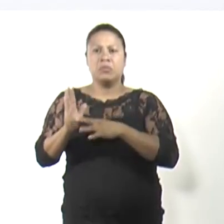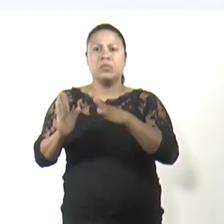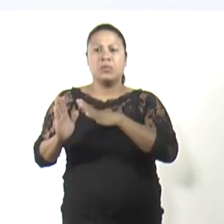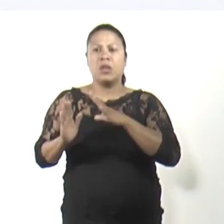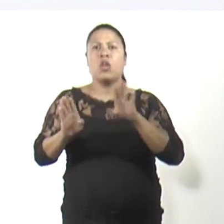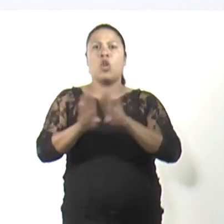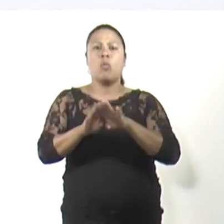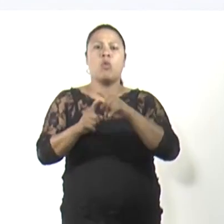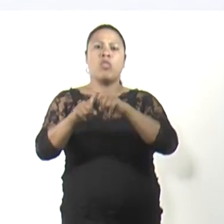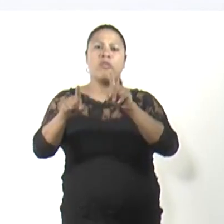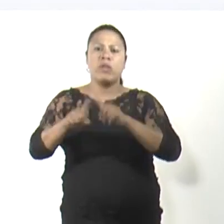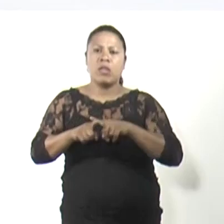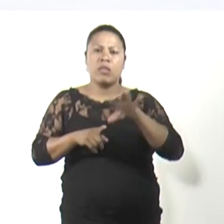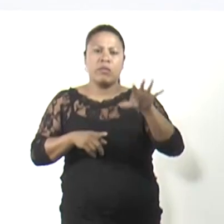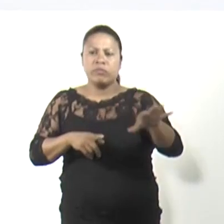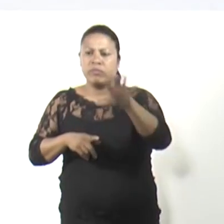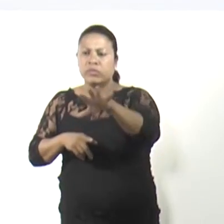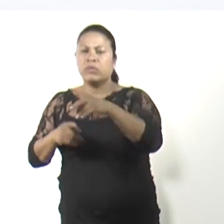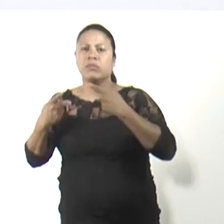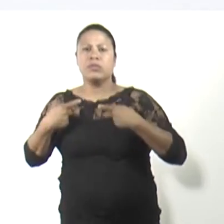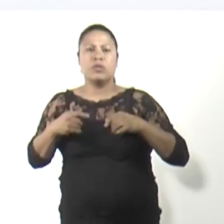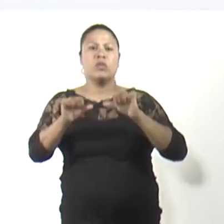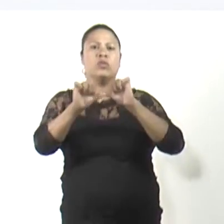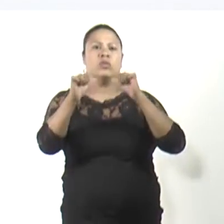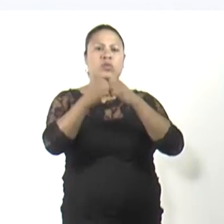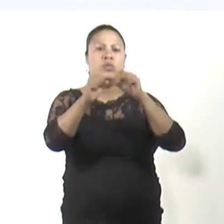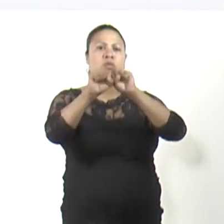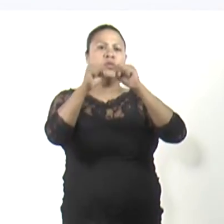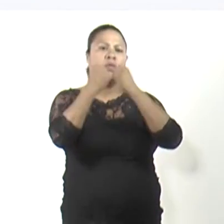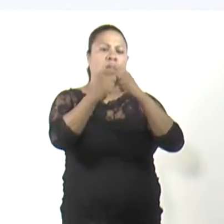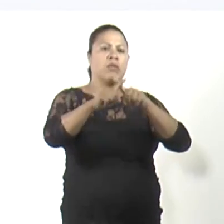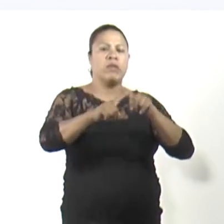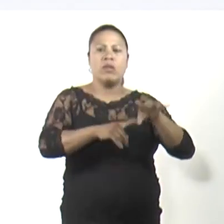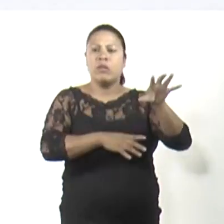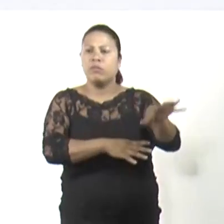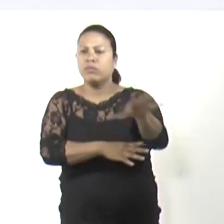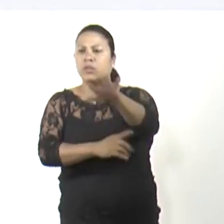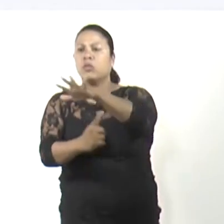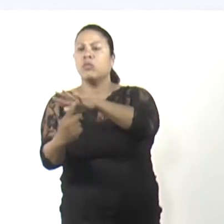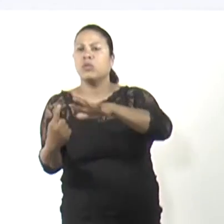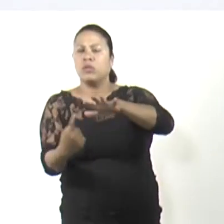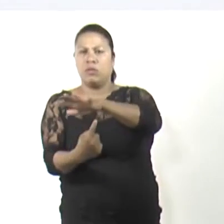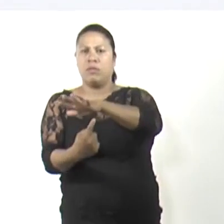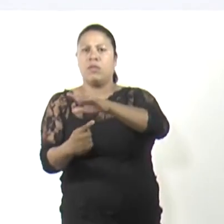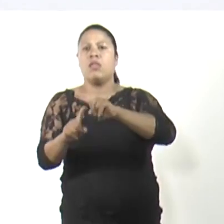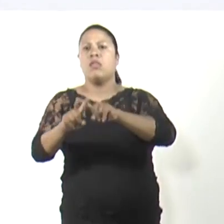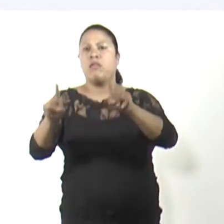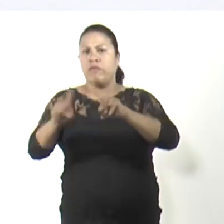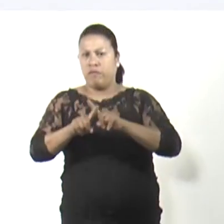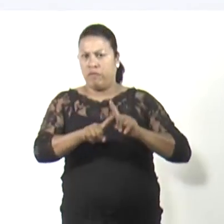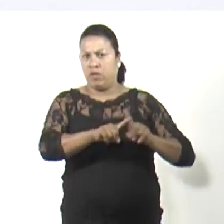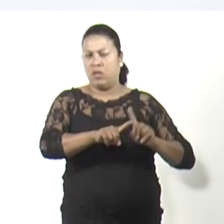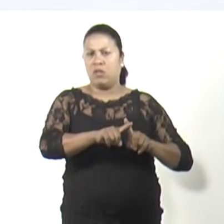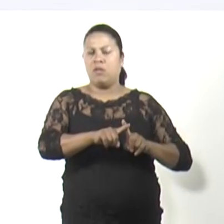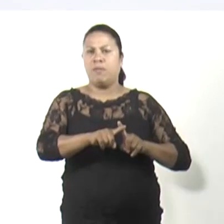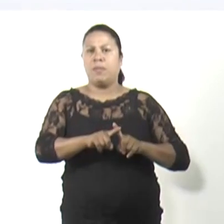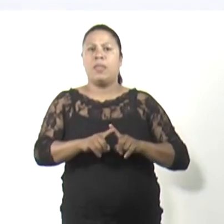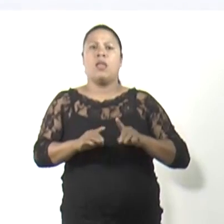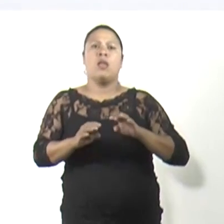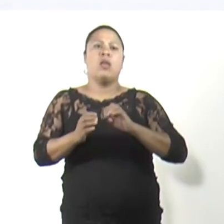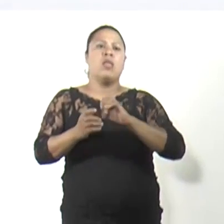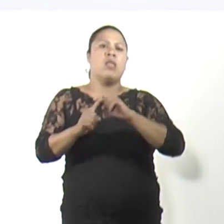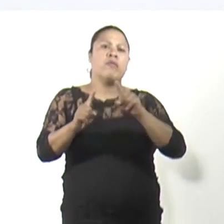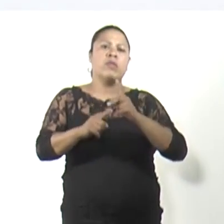el desarrollo de nuestras sociedades, otras que se han ido reproduciendo socialmente en los